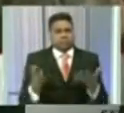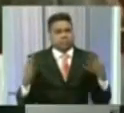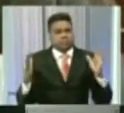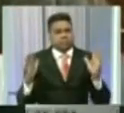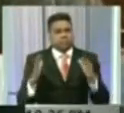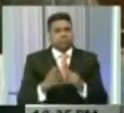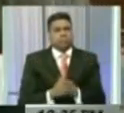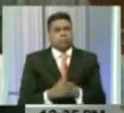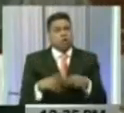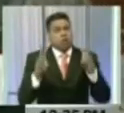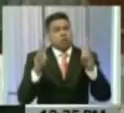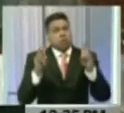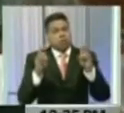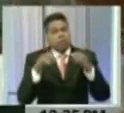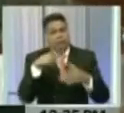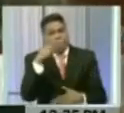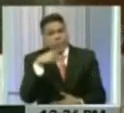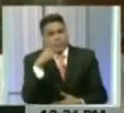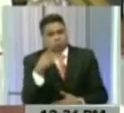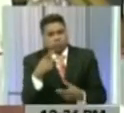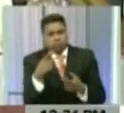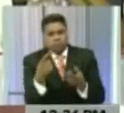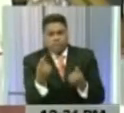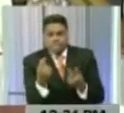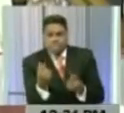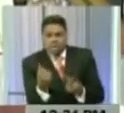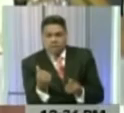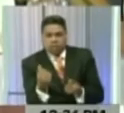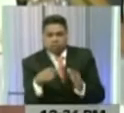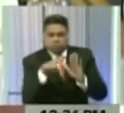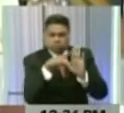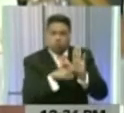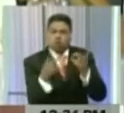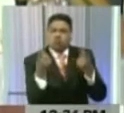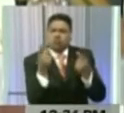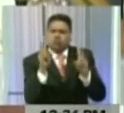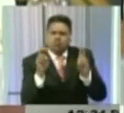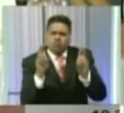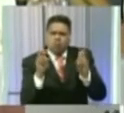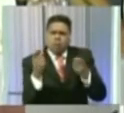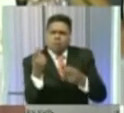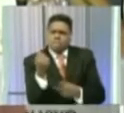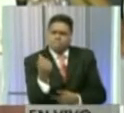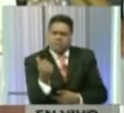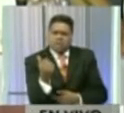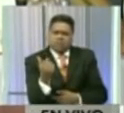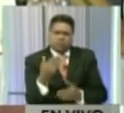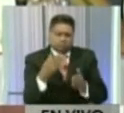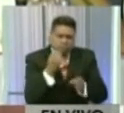Una nueva política de precios. Y se está haciendo, pues, se está trabajando progresivamente.